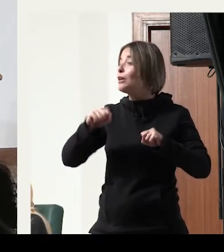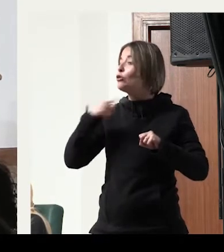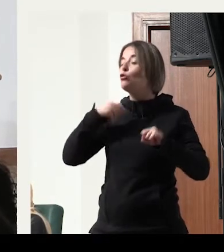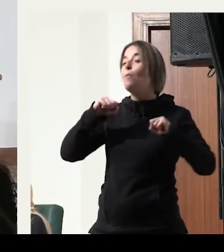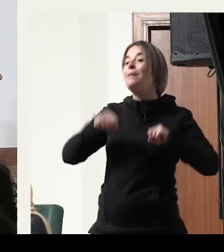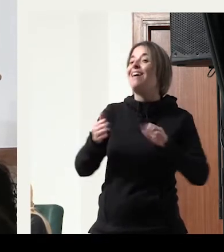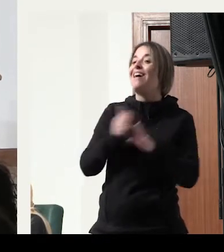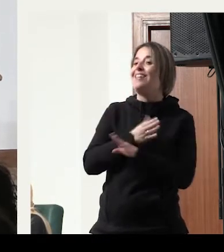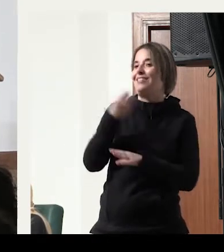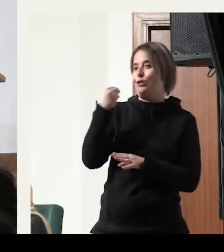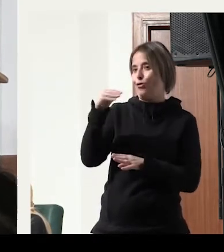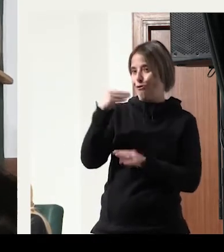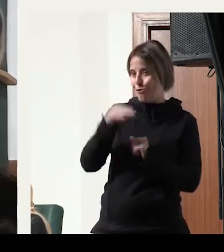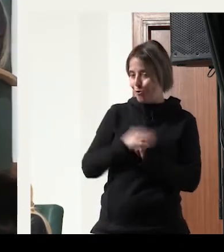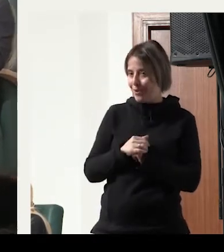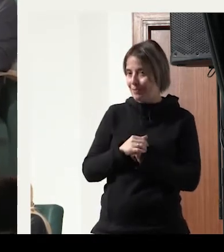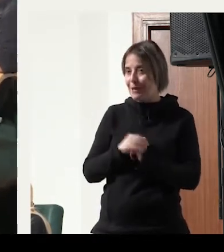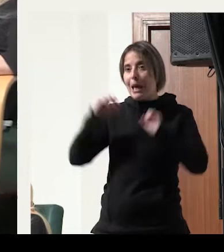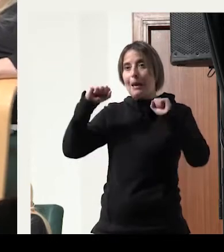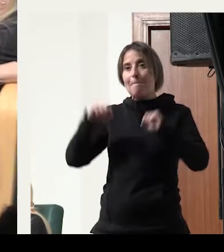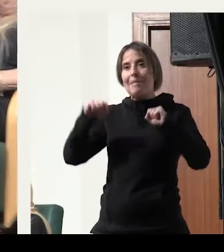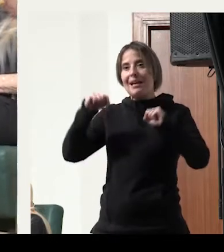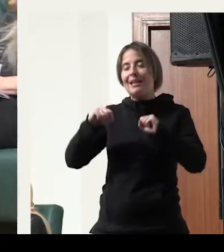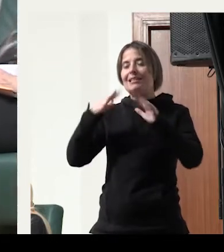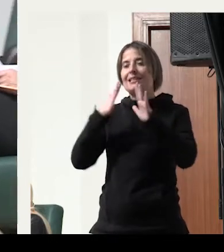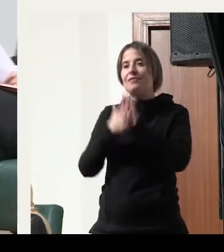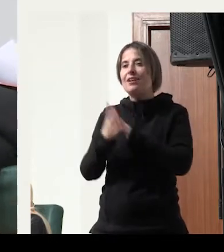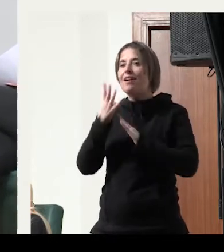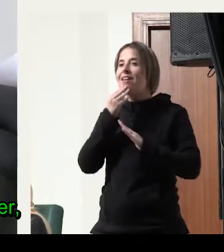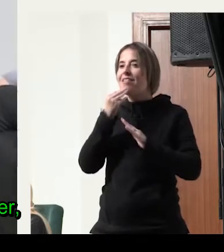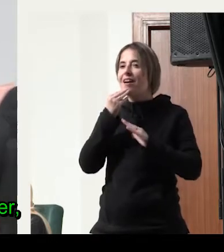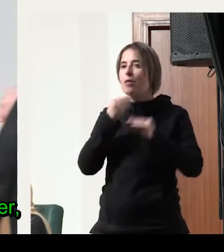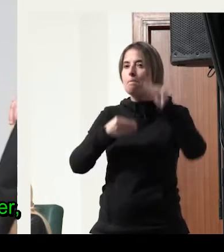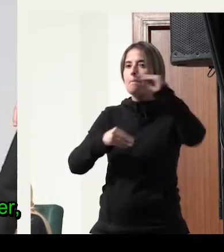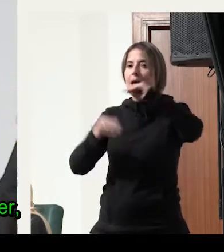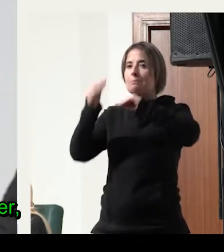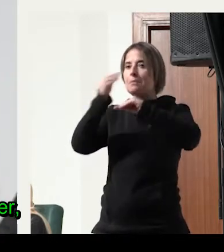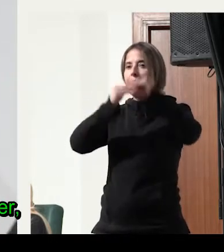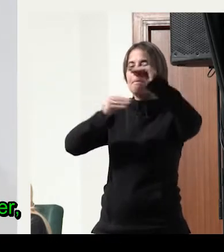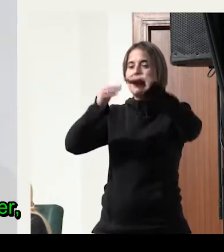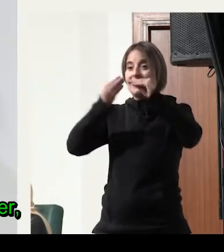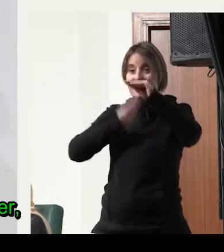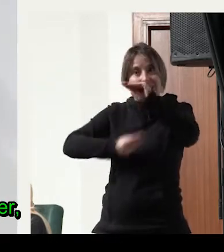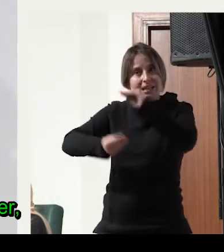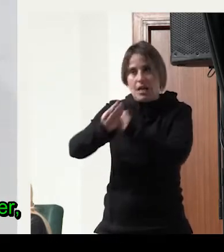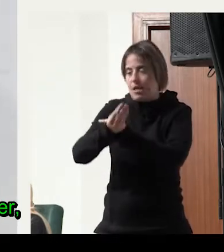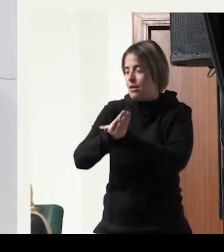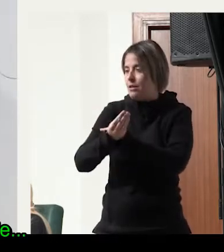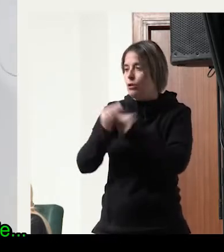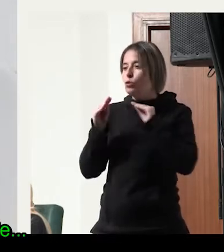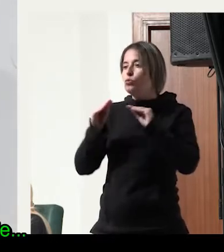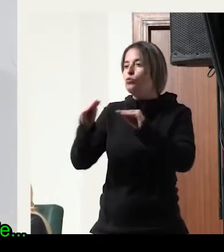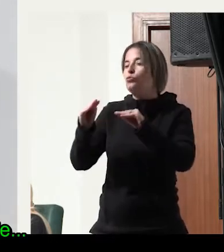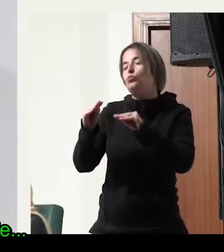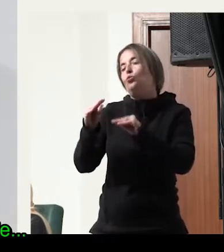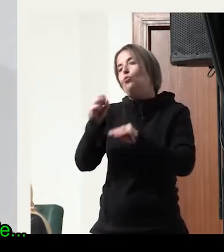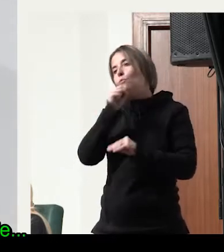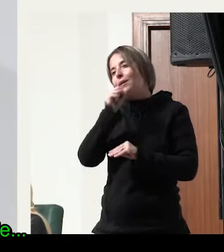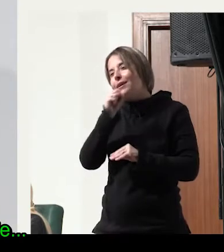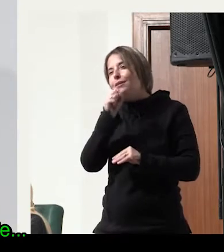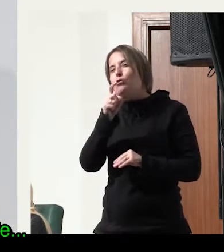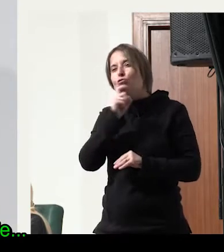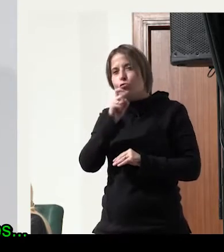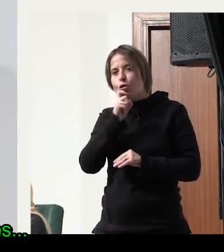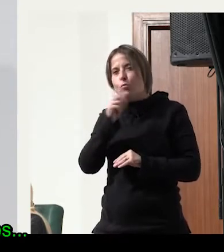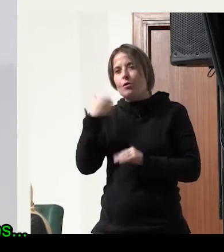vejez es algo que vas acumulando desde que naces, ¿no? El tipo de vejez que vas a tener, me refiero, ¿no? Lo vas como